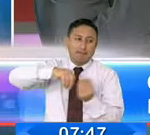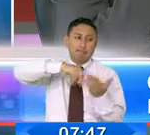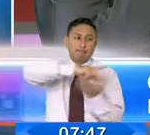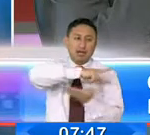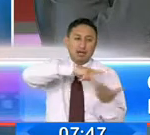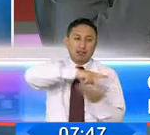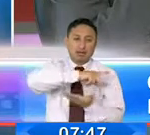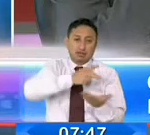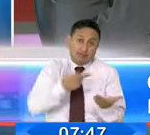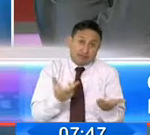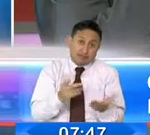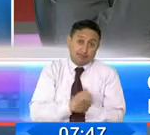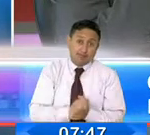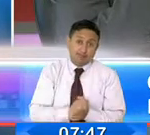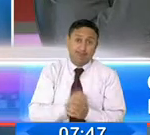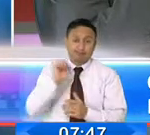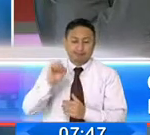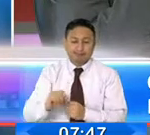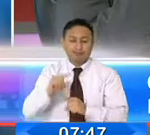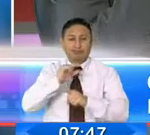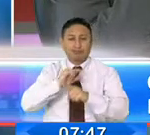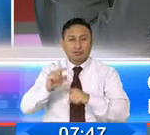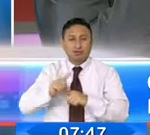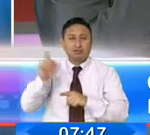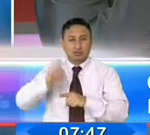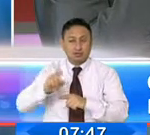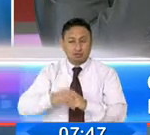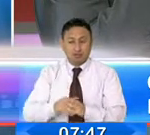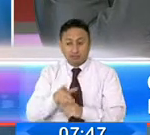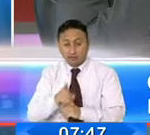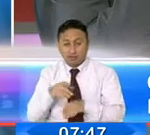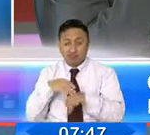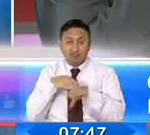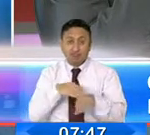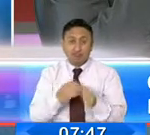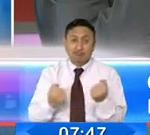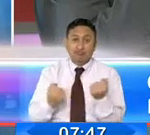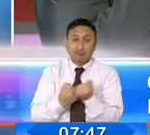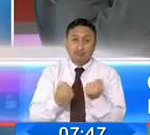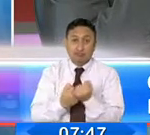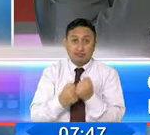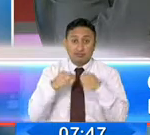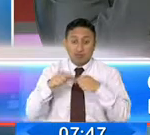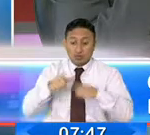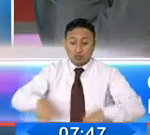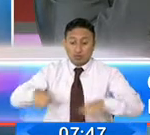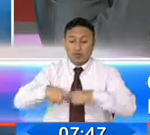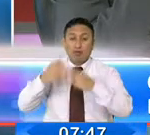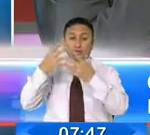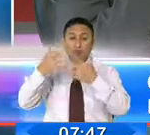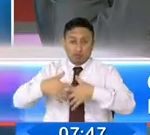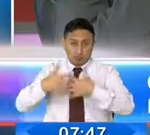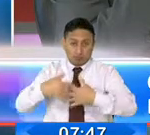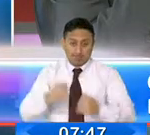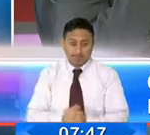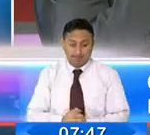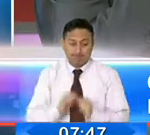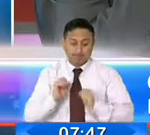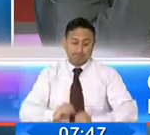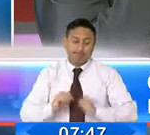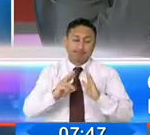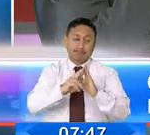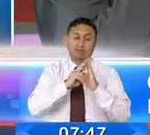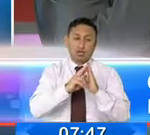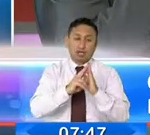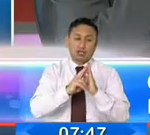obviamente de manera responsable necesitan ser aterrizados a los sectores productivos. Los requisitos, insisto,